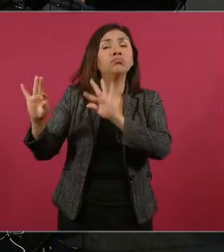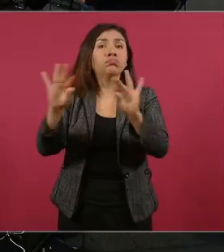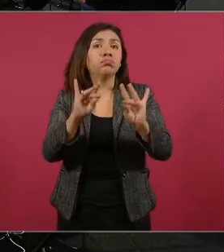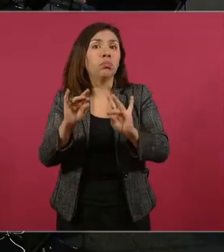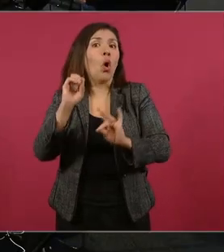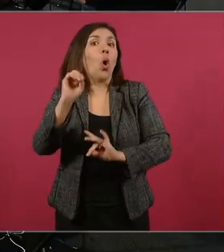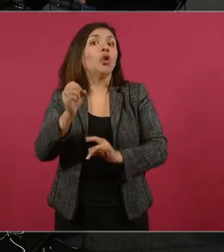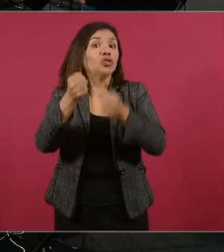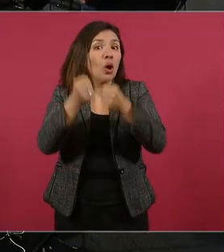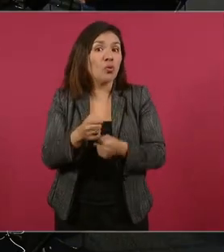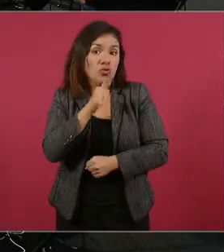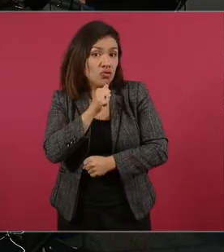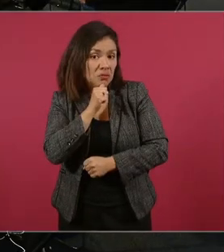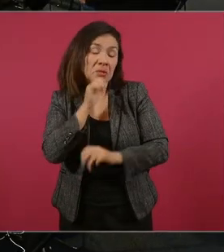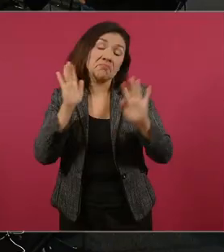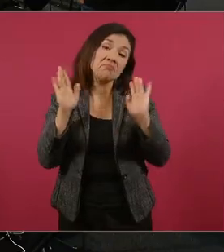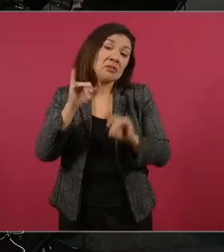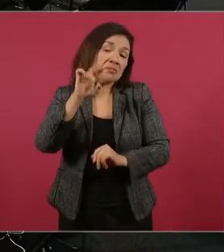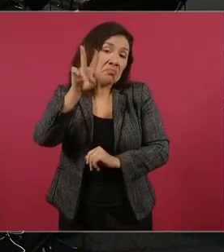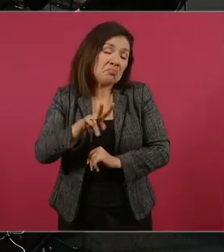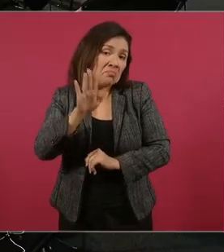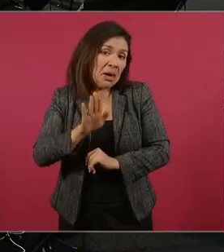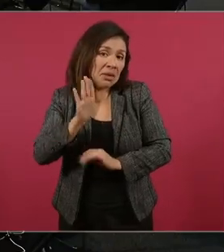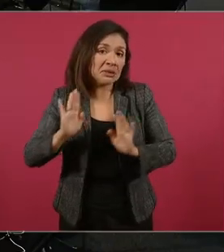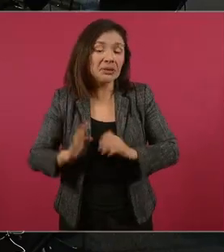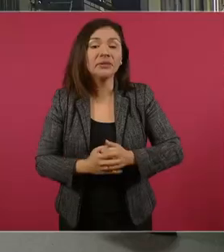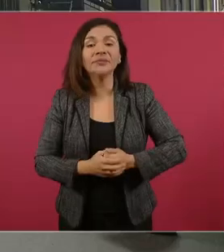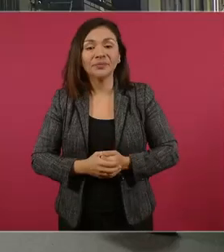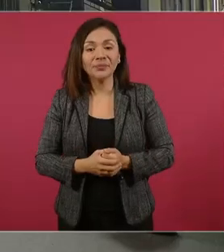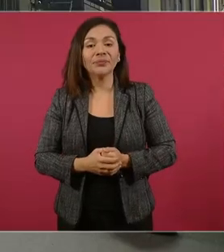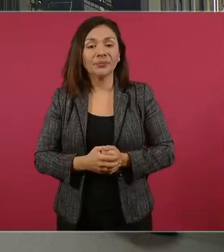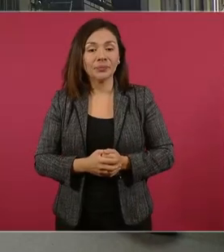sí. Muchísimas gracias. Sí.